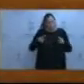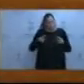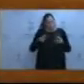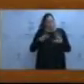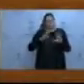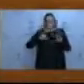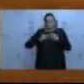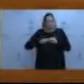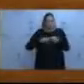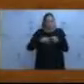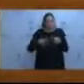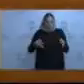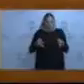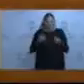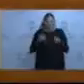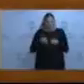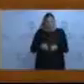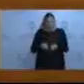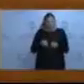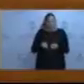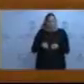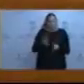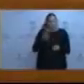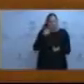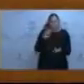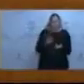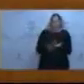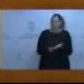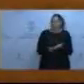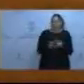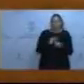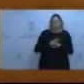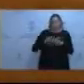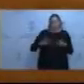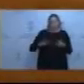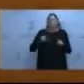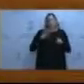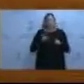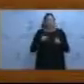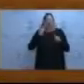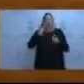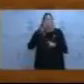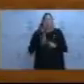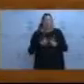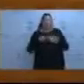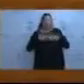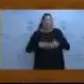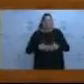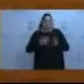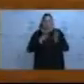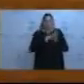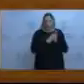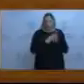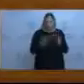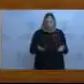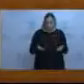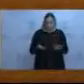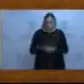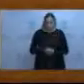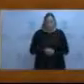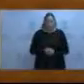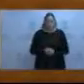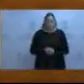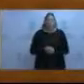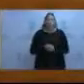Con todo esto se manifiesta claramente la efectividad de este sistema.